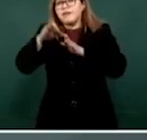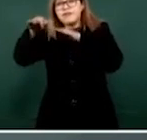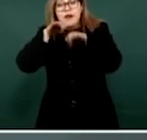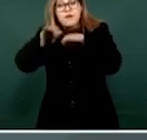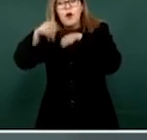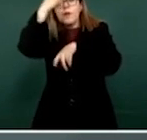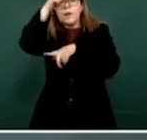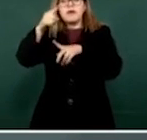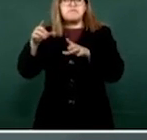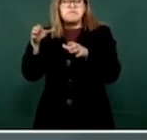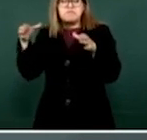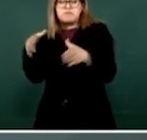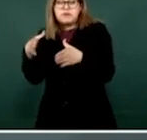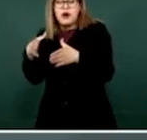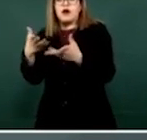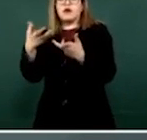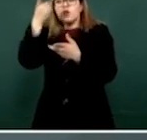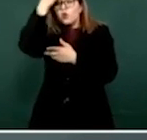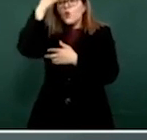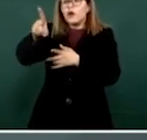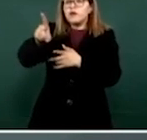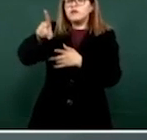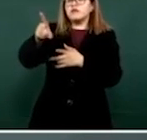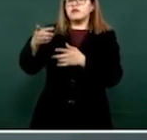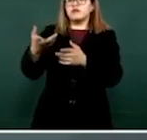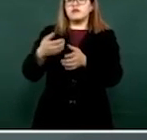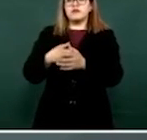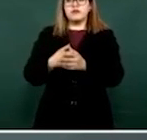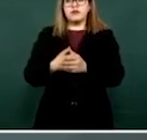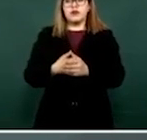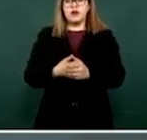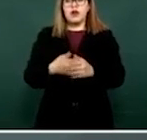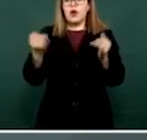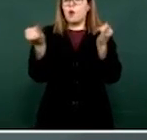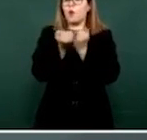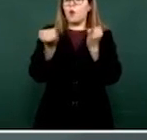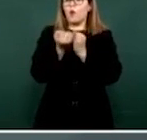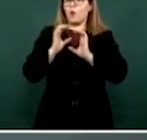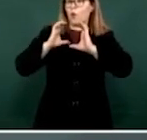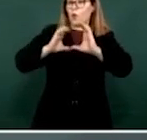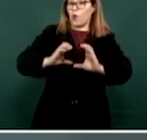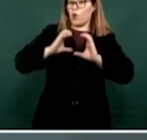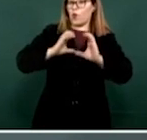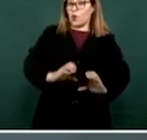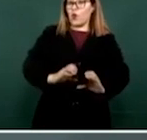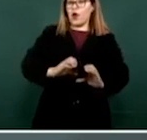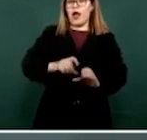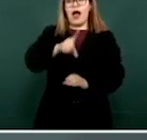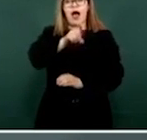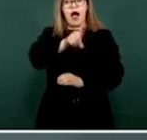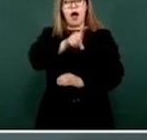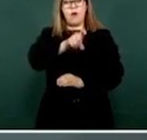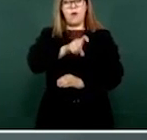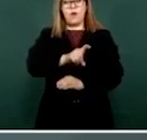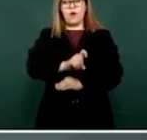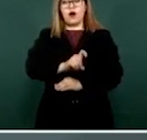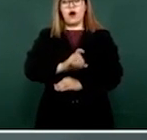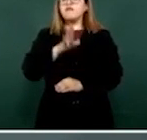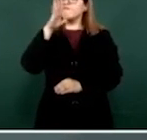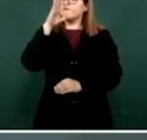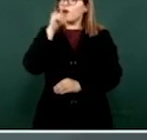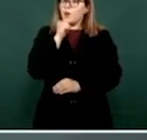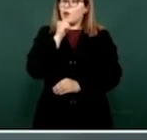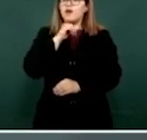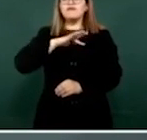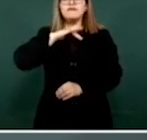pequeños propietarios, y estamos cuidando el agua, no se permite la